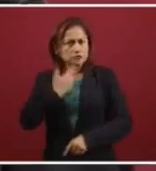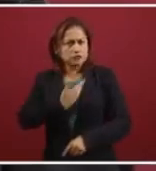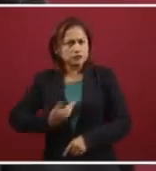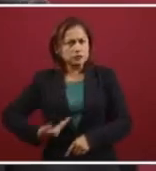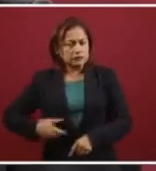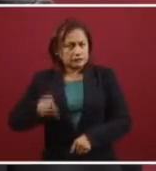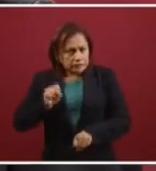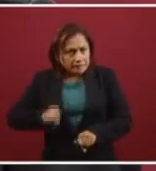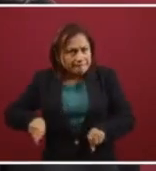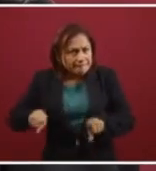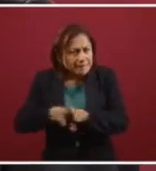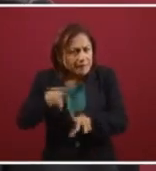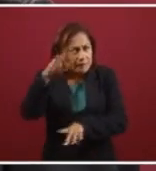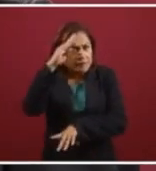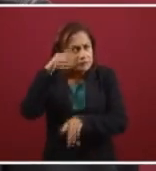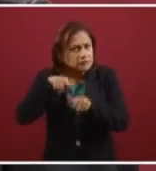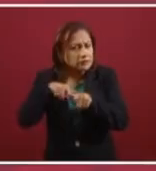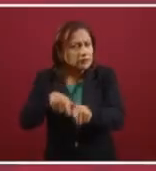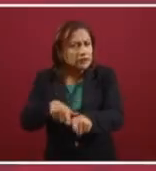calderón